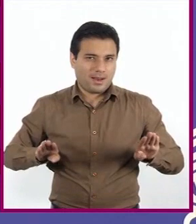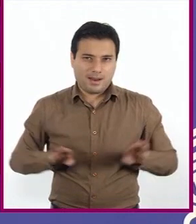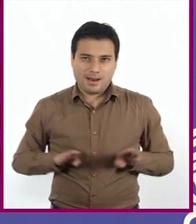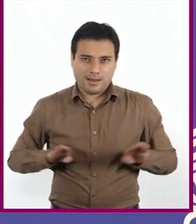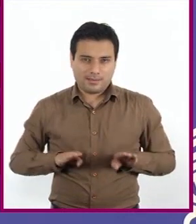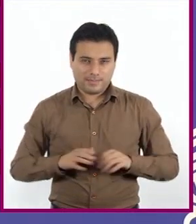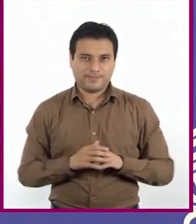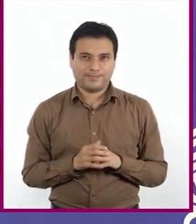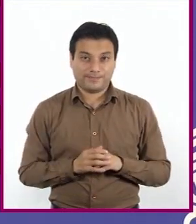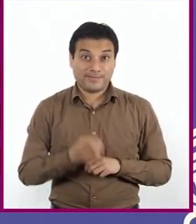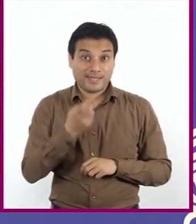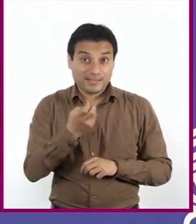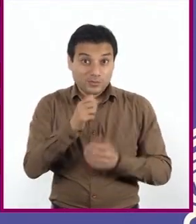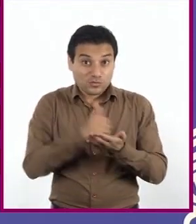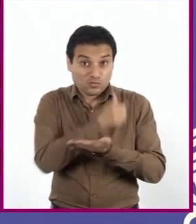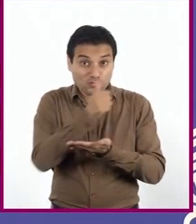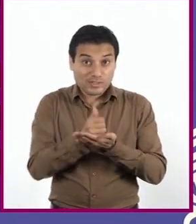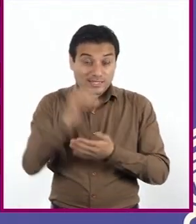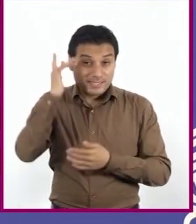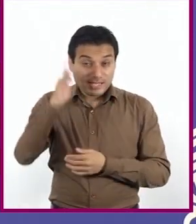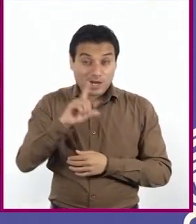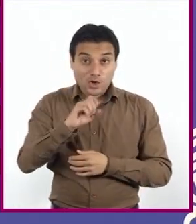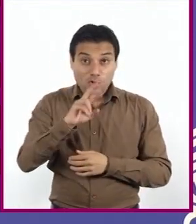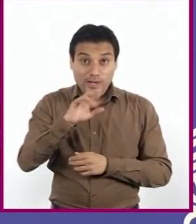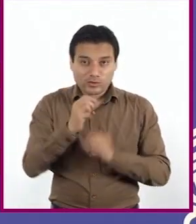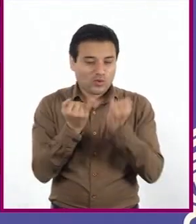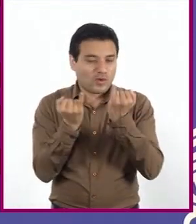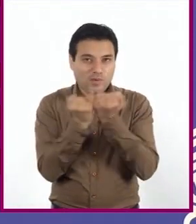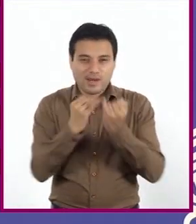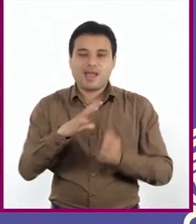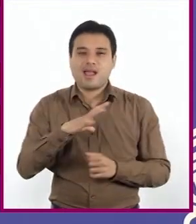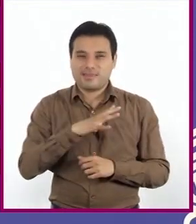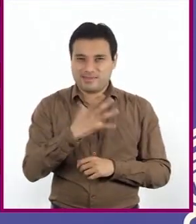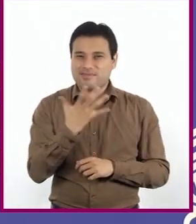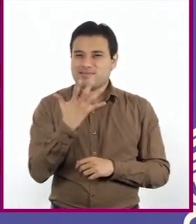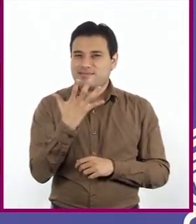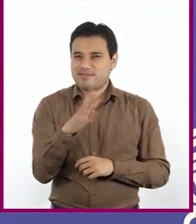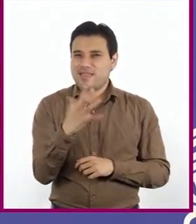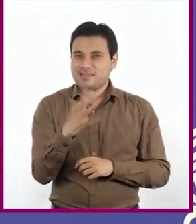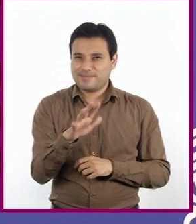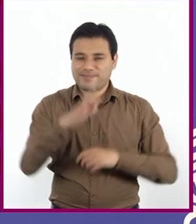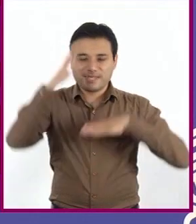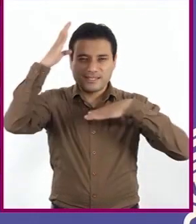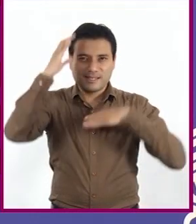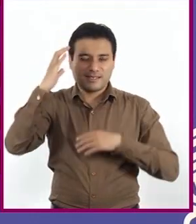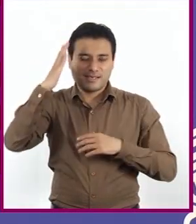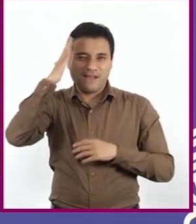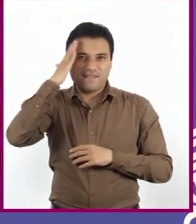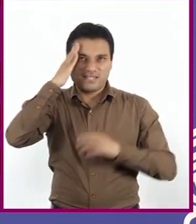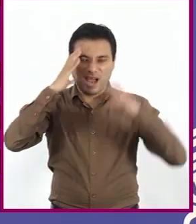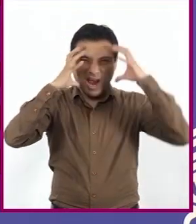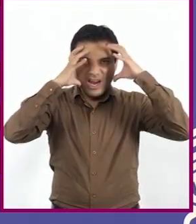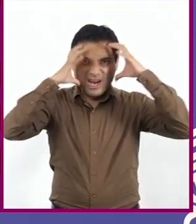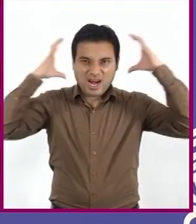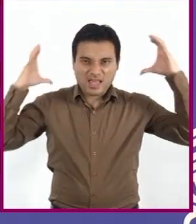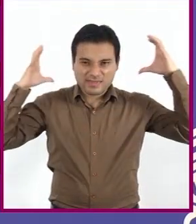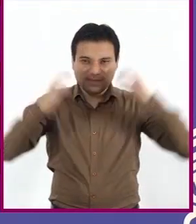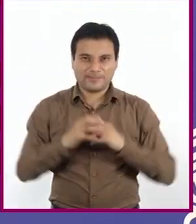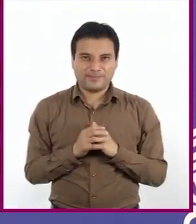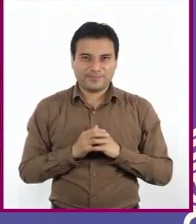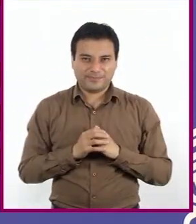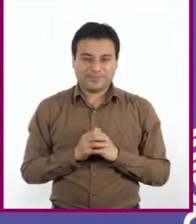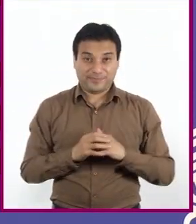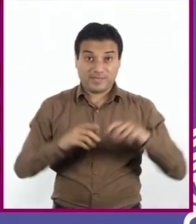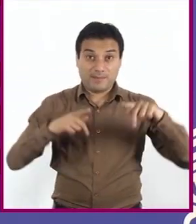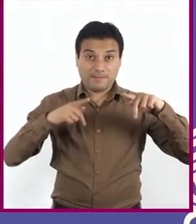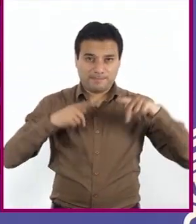la zona de San Lorenzo, en donde se han encontrado 10 de las 17 cabezas colosales. Los habitantes de San